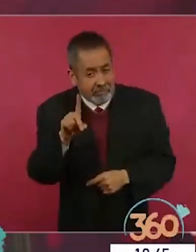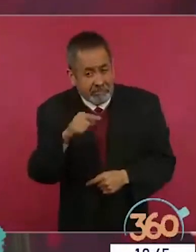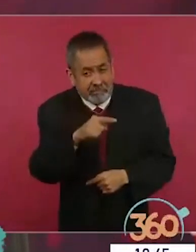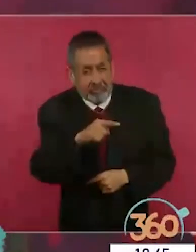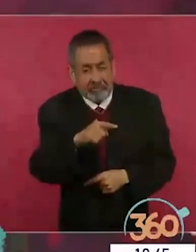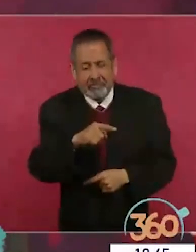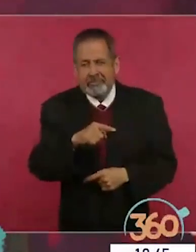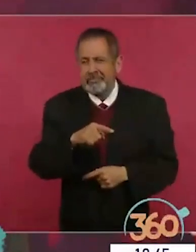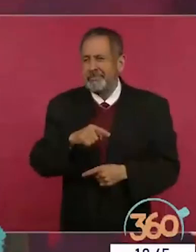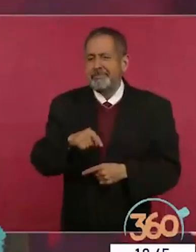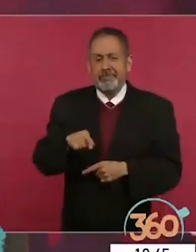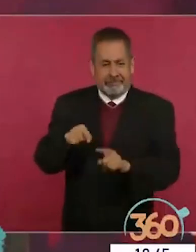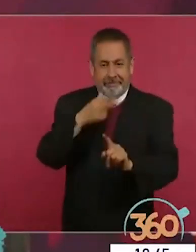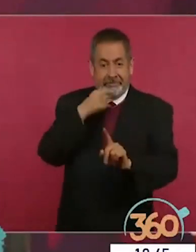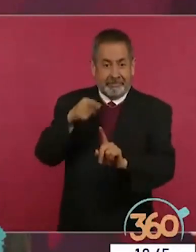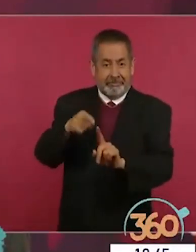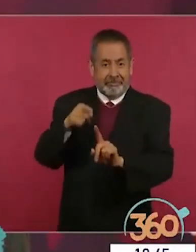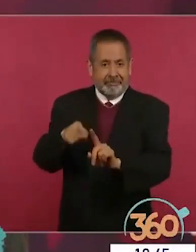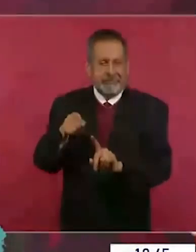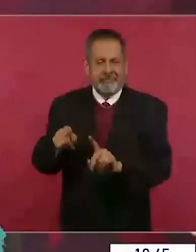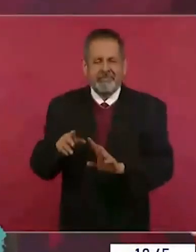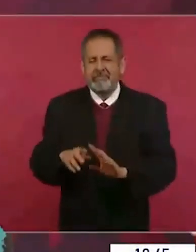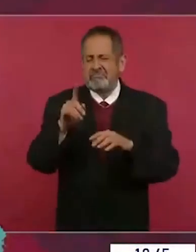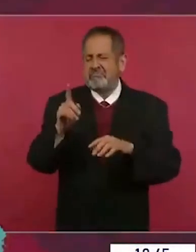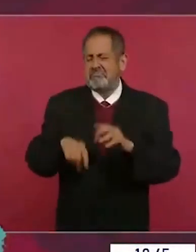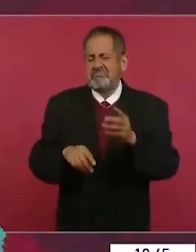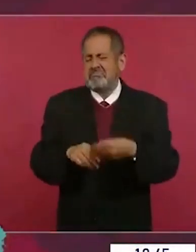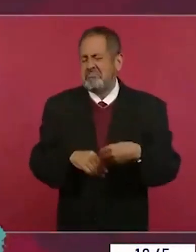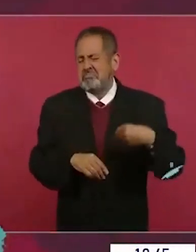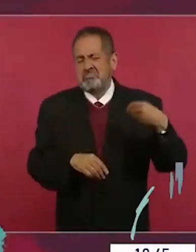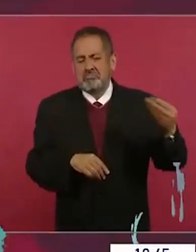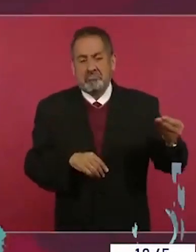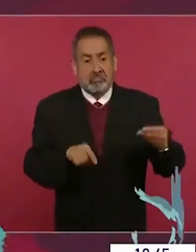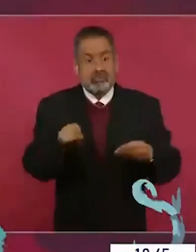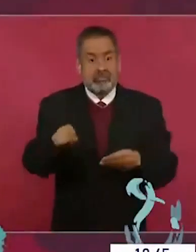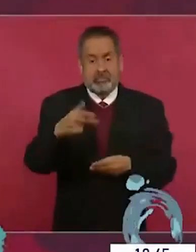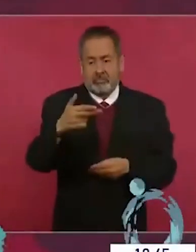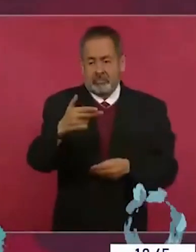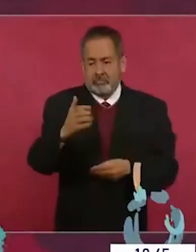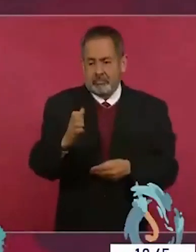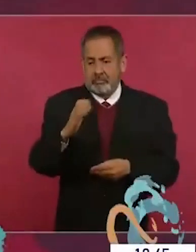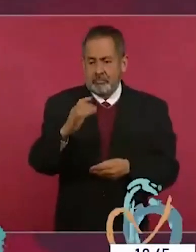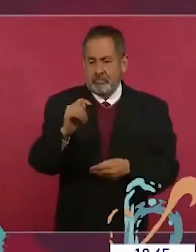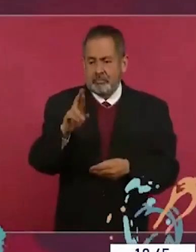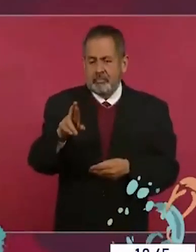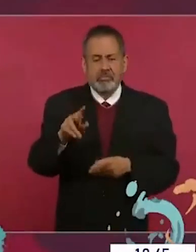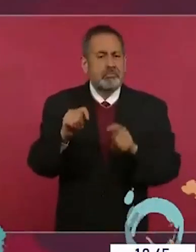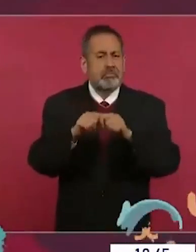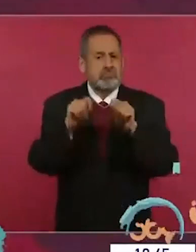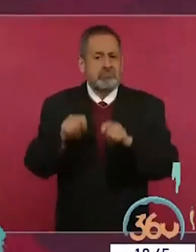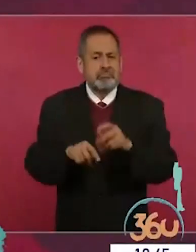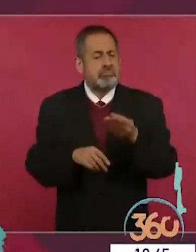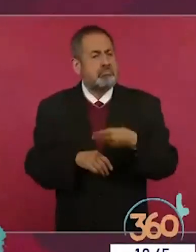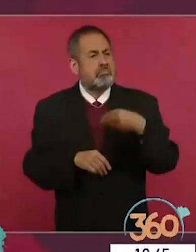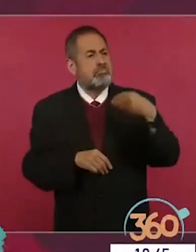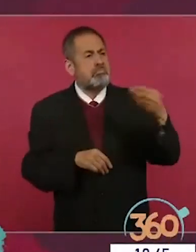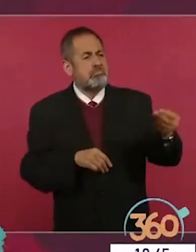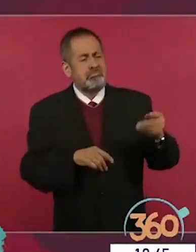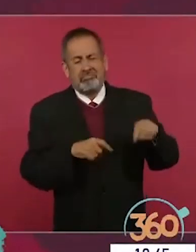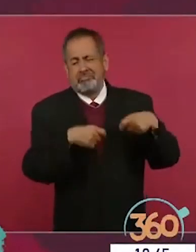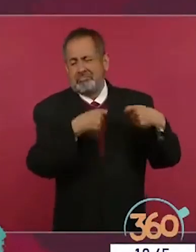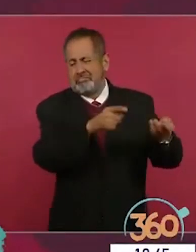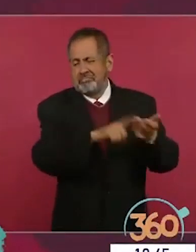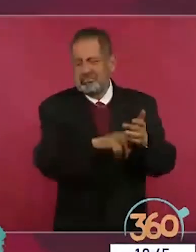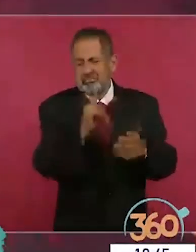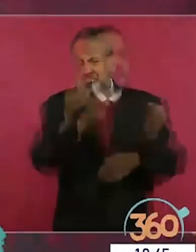esa universidad, entonces, en protesta, Héctor devolvió su título a esa